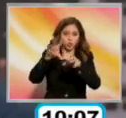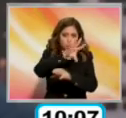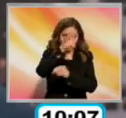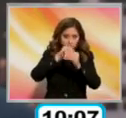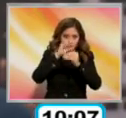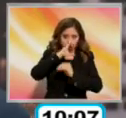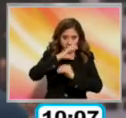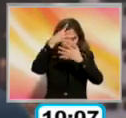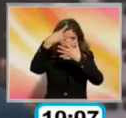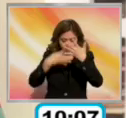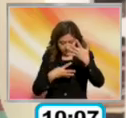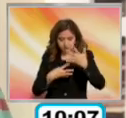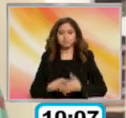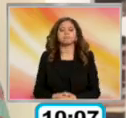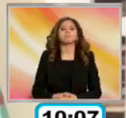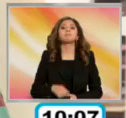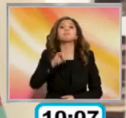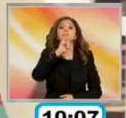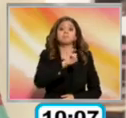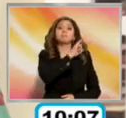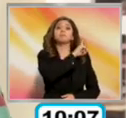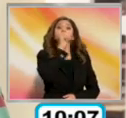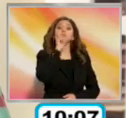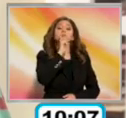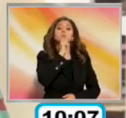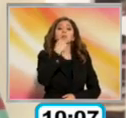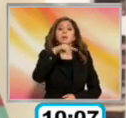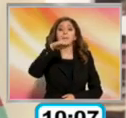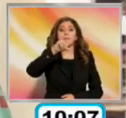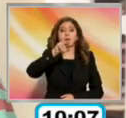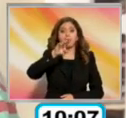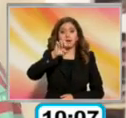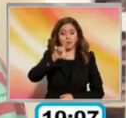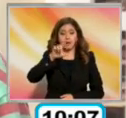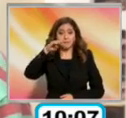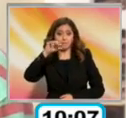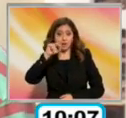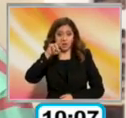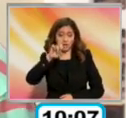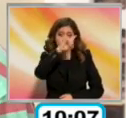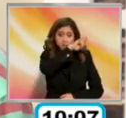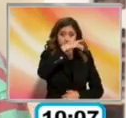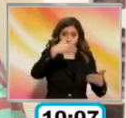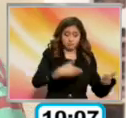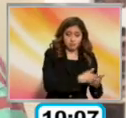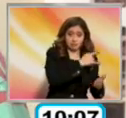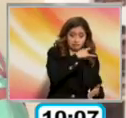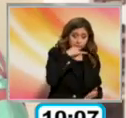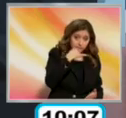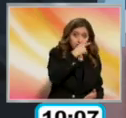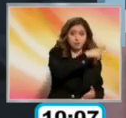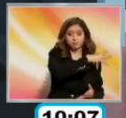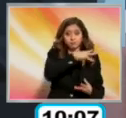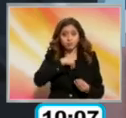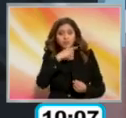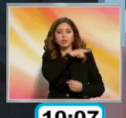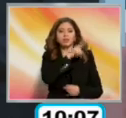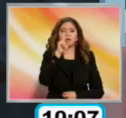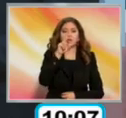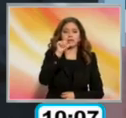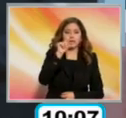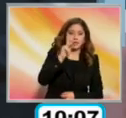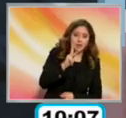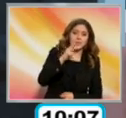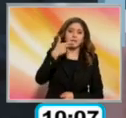es Mariel Mariel. Sí, gran amiga chilena, radicada acá en México precisamente, Mariel Mariel, y puso su parte como de rap y hip hop en el